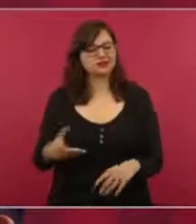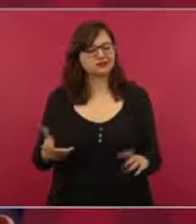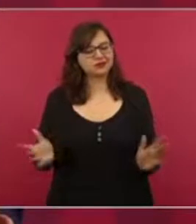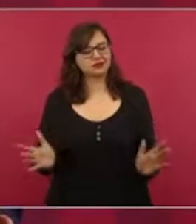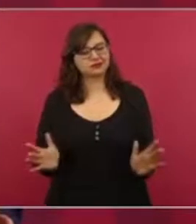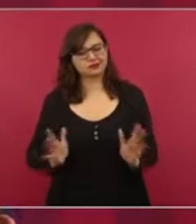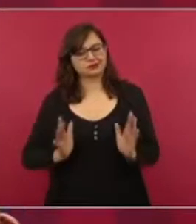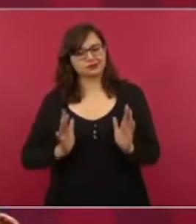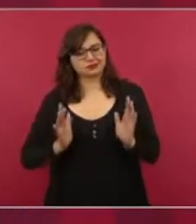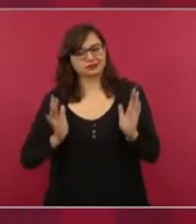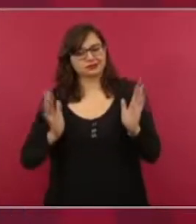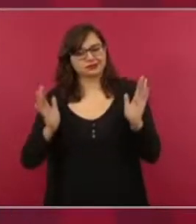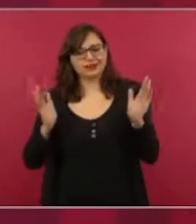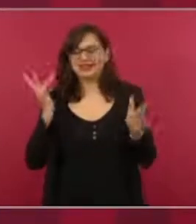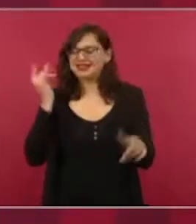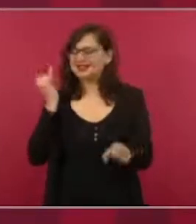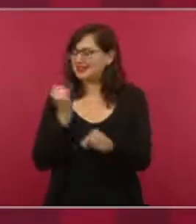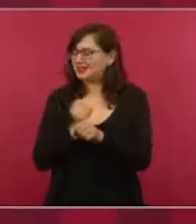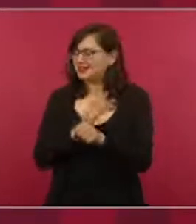extraordinario